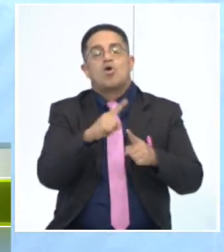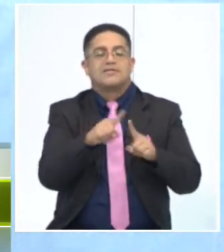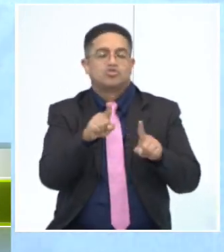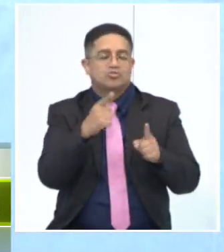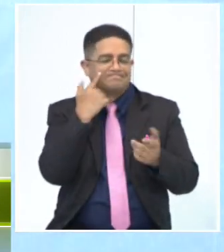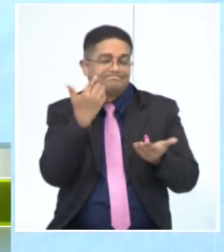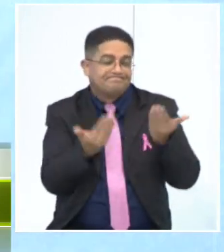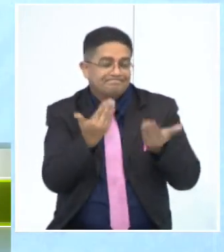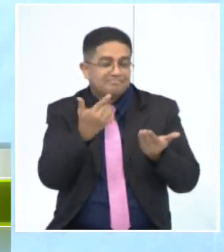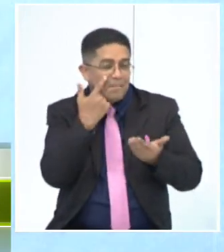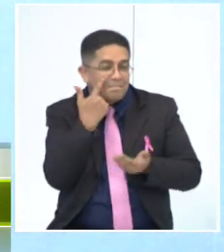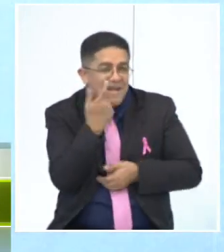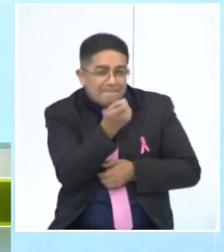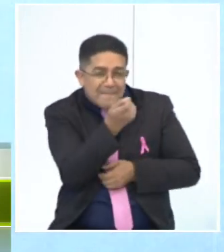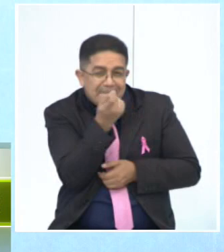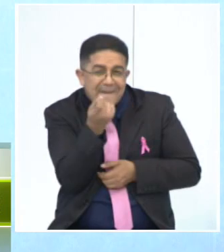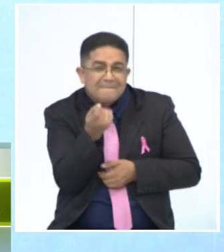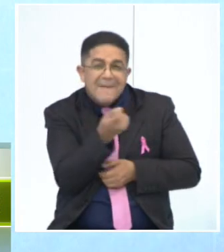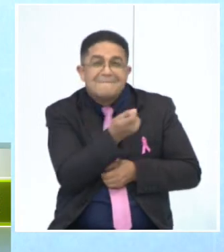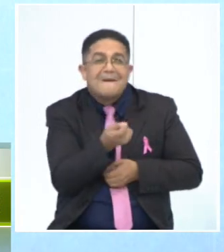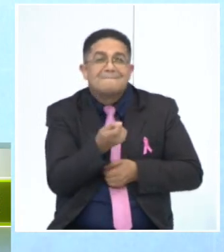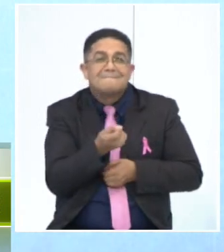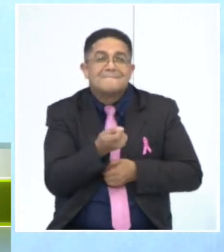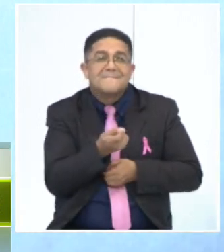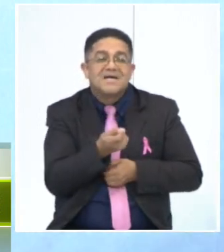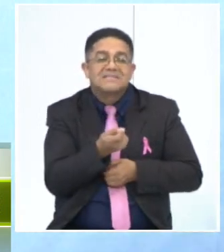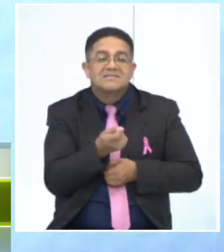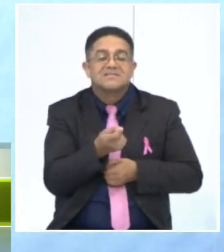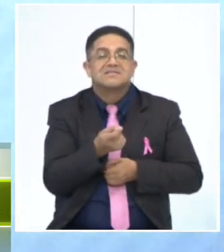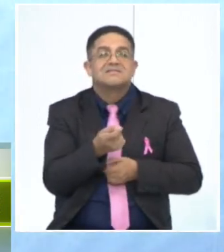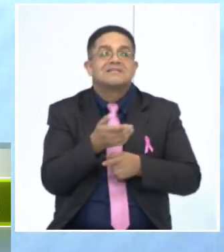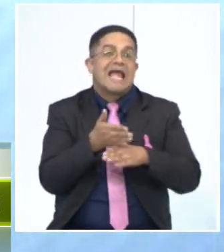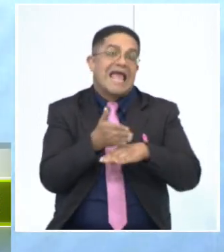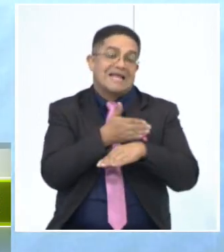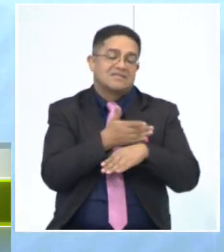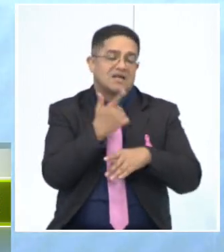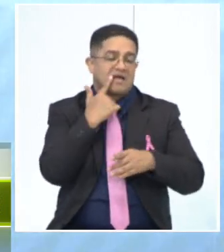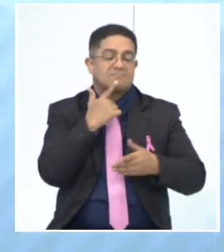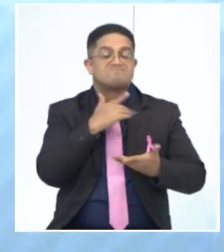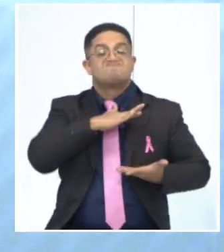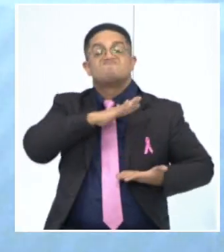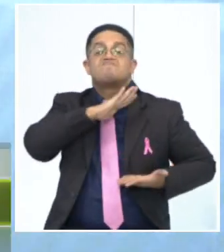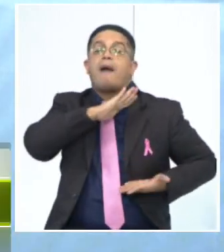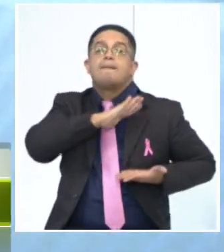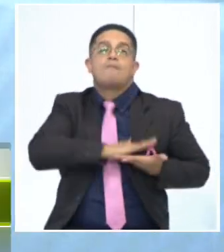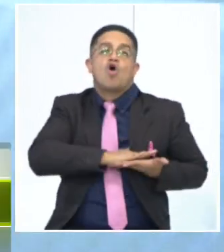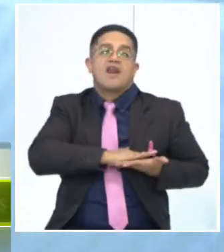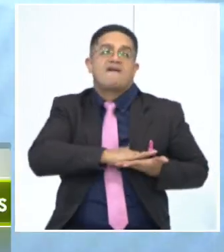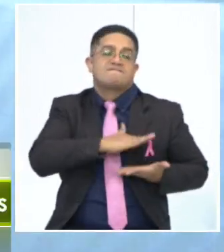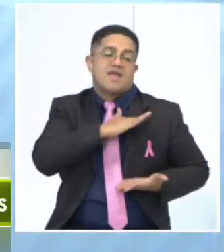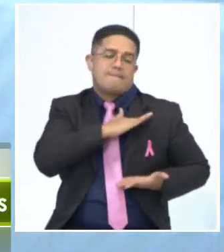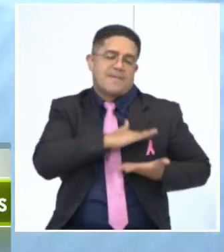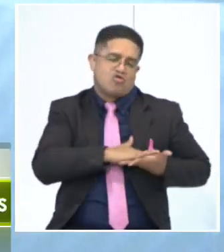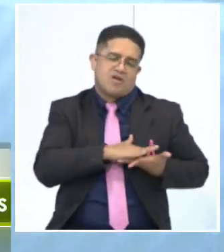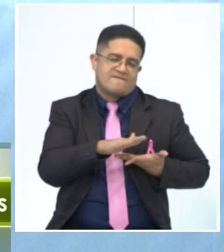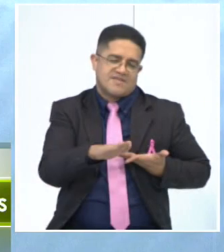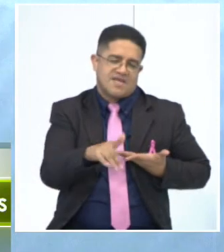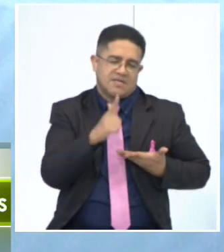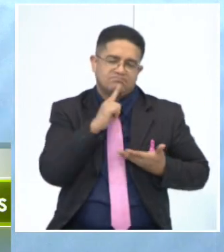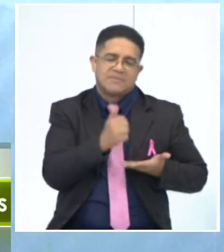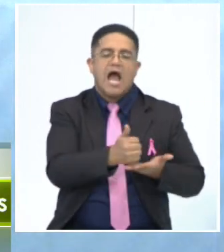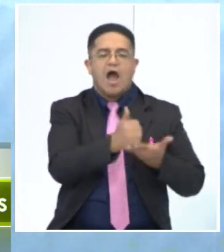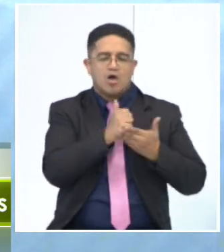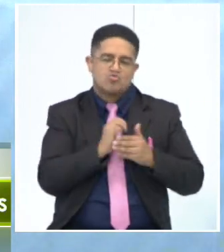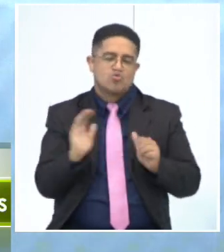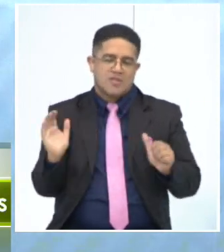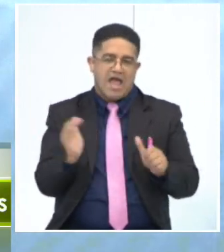esas microcalcificaciones o lesiones muy pequeñitas o lesiones premalignas en la mamografía, que sigue siendo el gold estándar en el diagnóstico de pesquisa